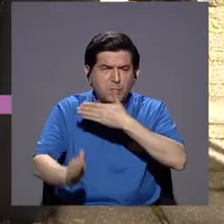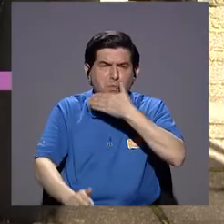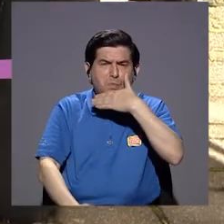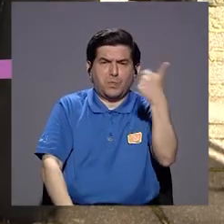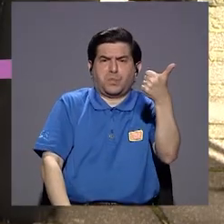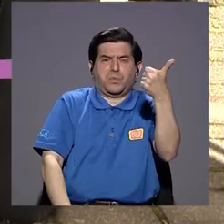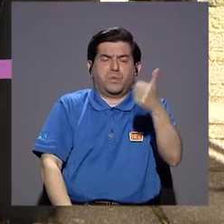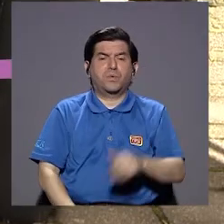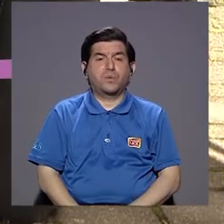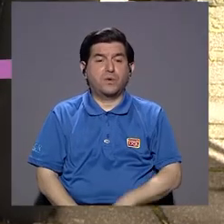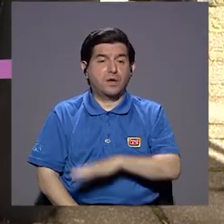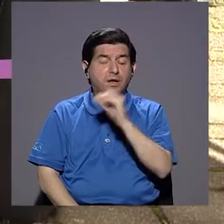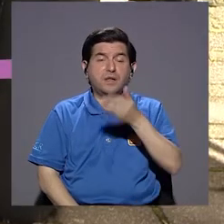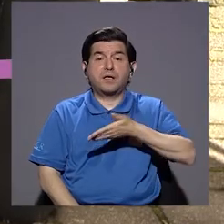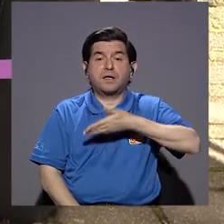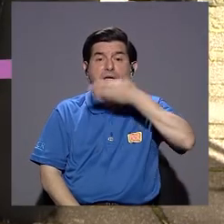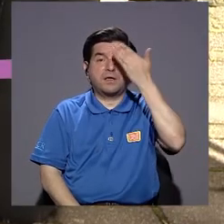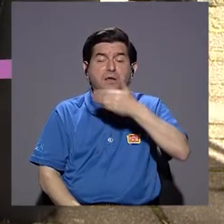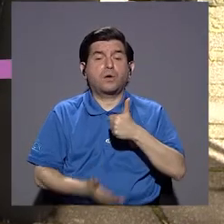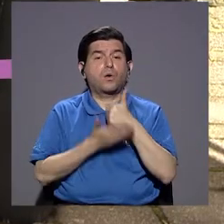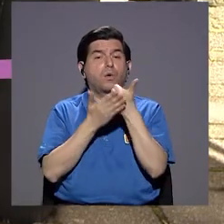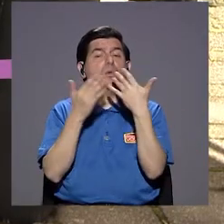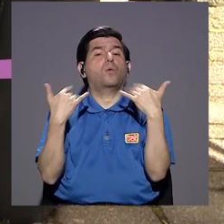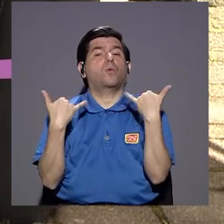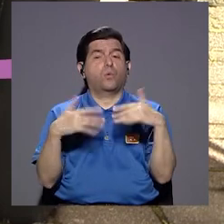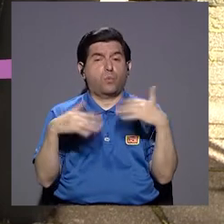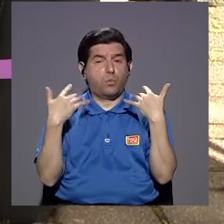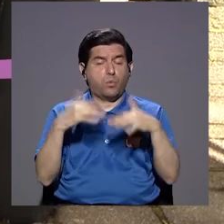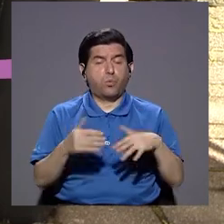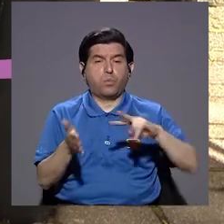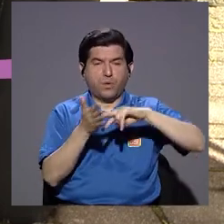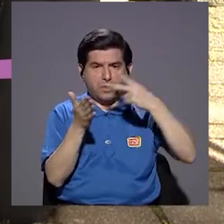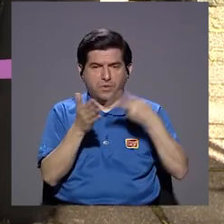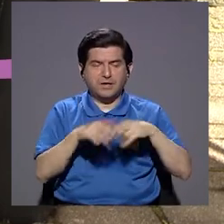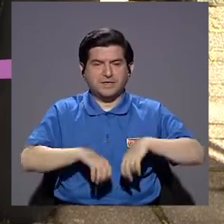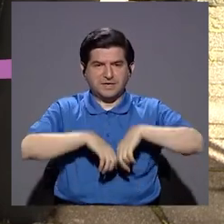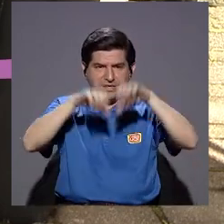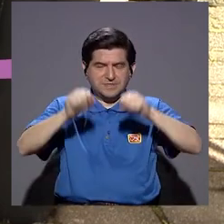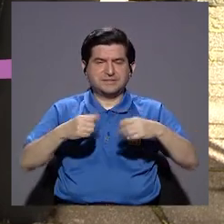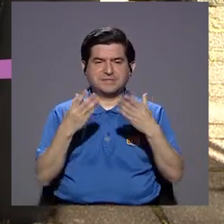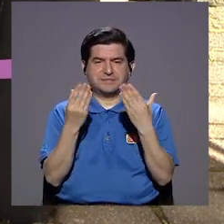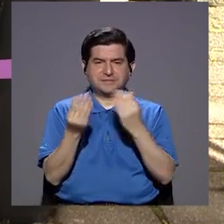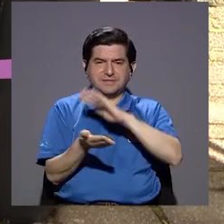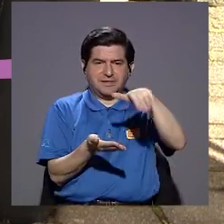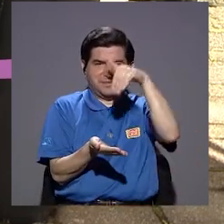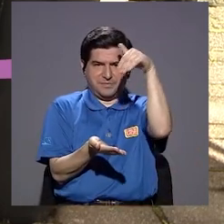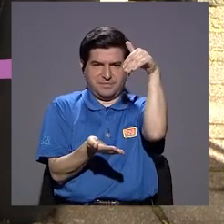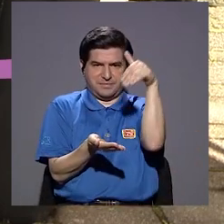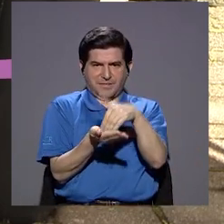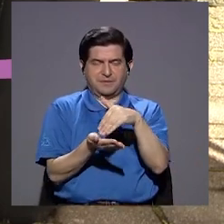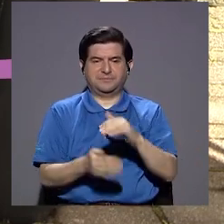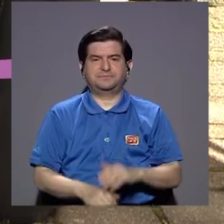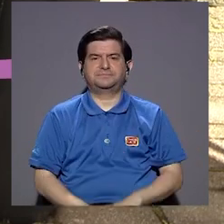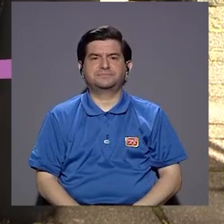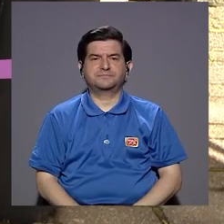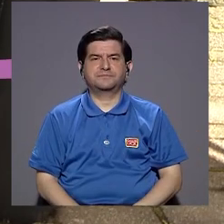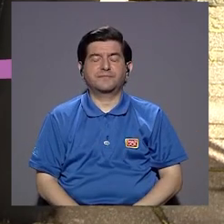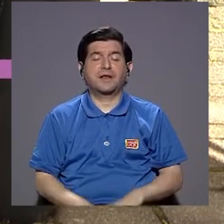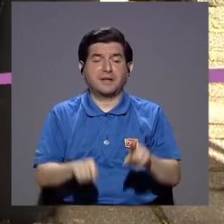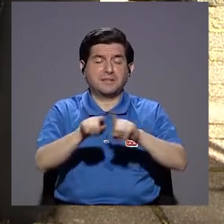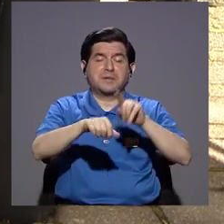un montón la concentración, la respiración ayuda un montón también para lo que es el sistema nervioso central,